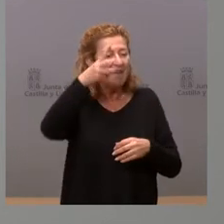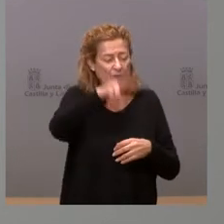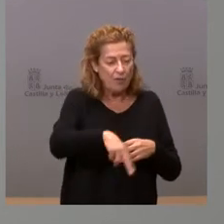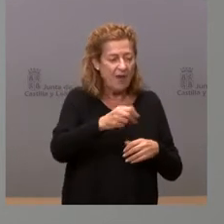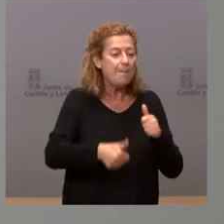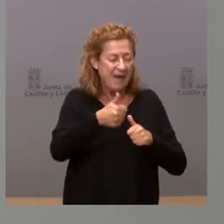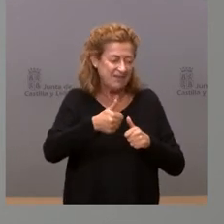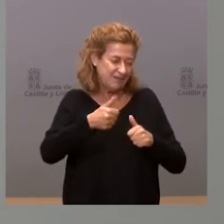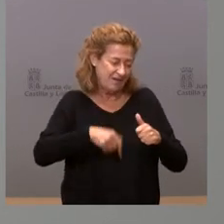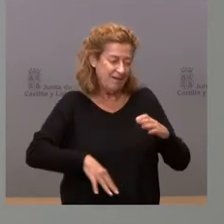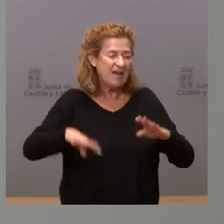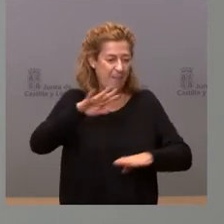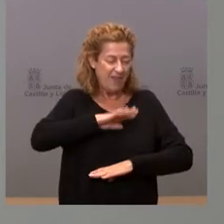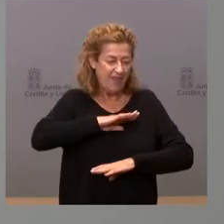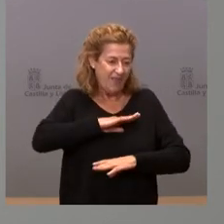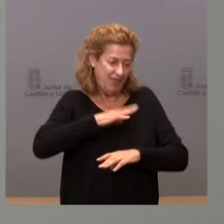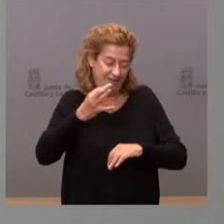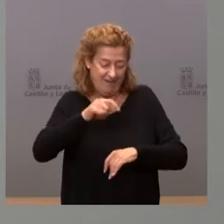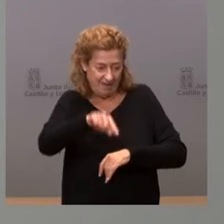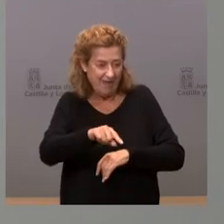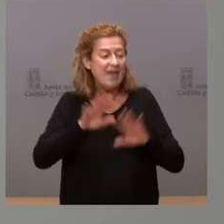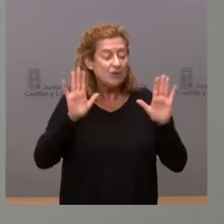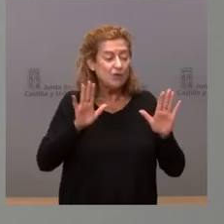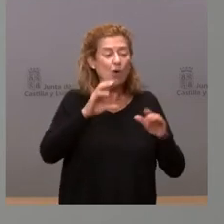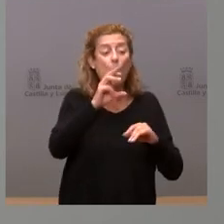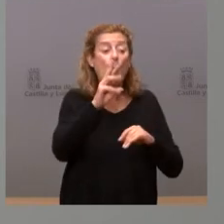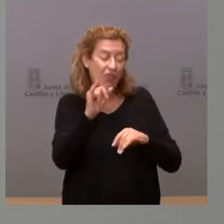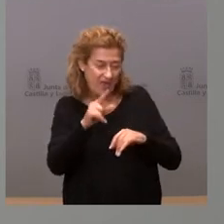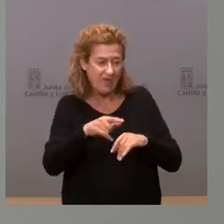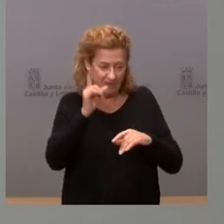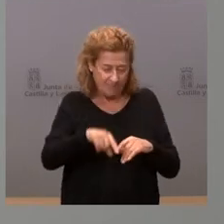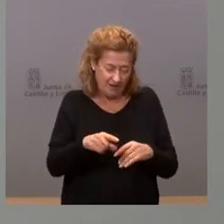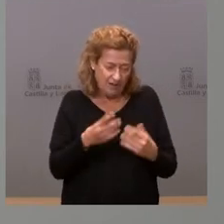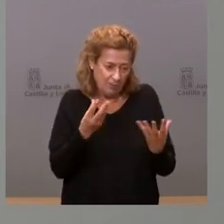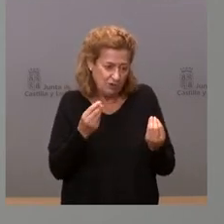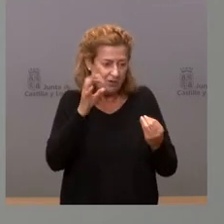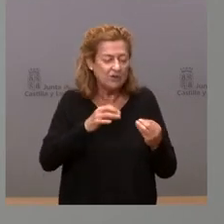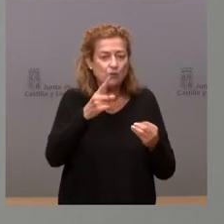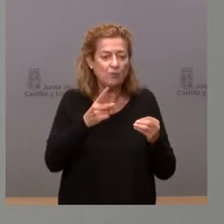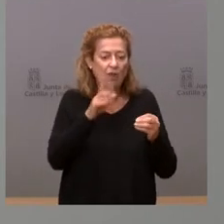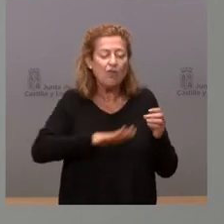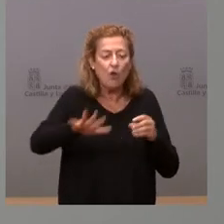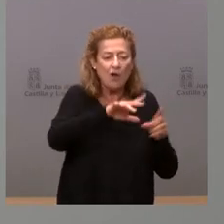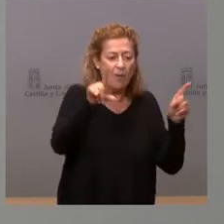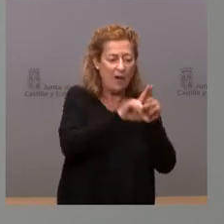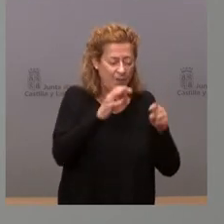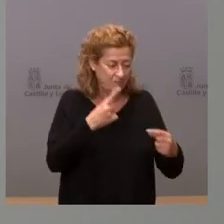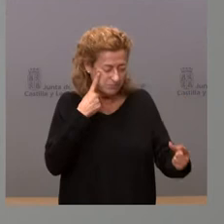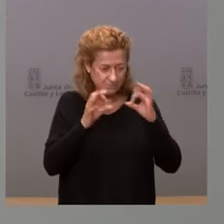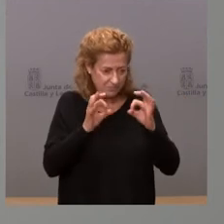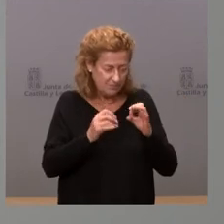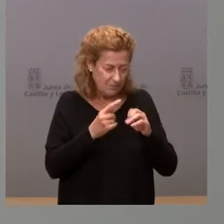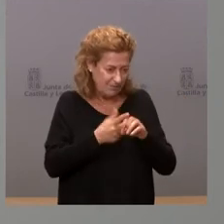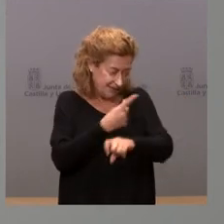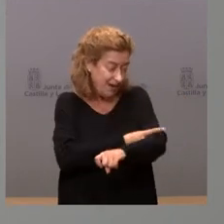en hospitalización convencional y en las ucis y evidentemente es un dato de monitorización y que por supuesto estamos estamos